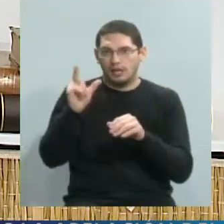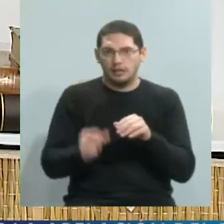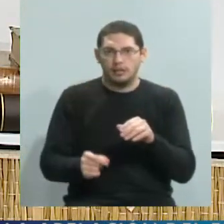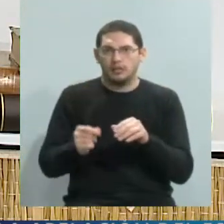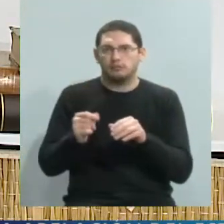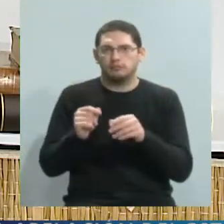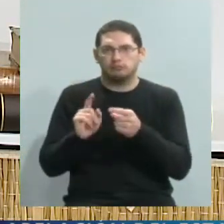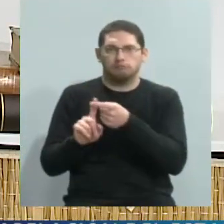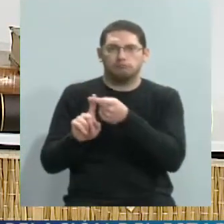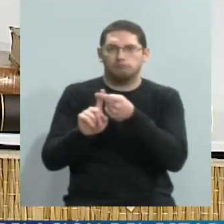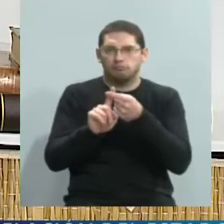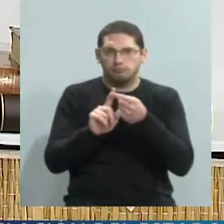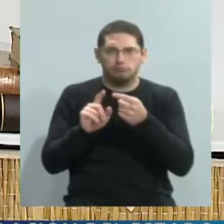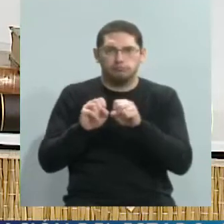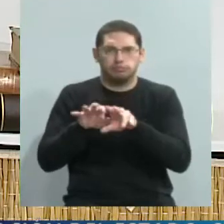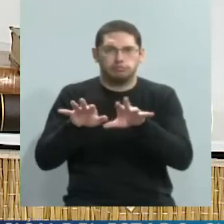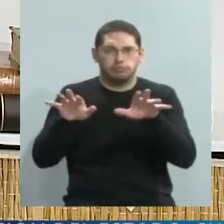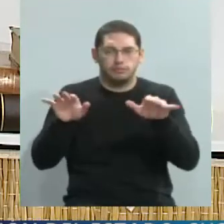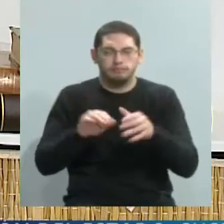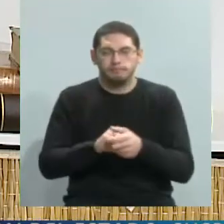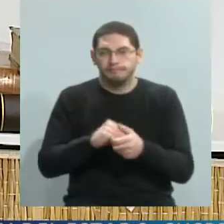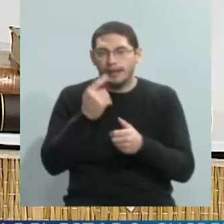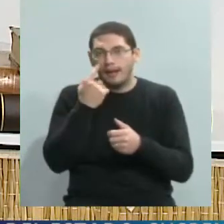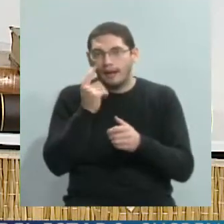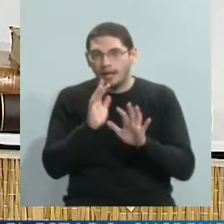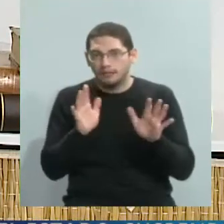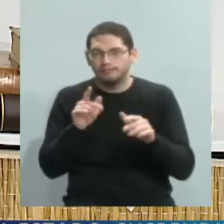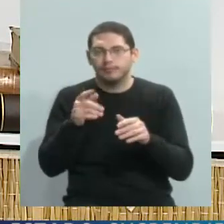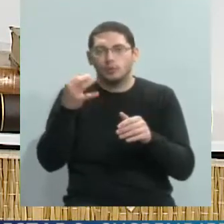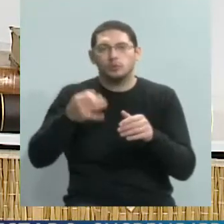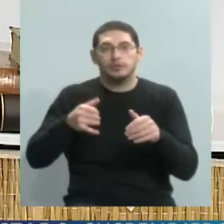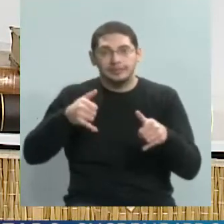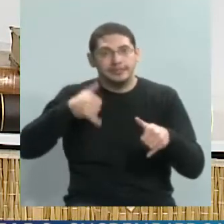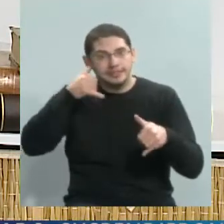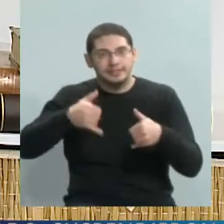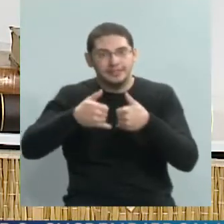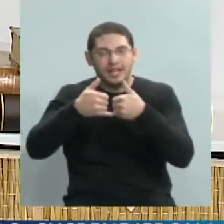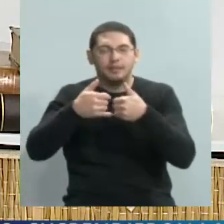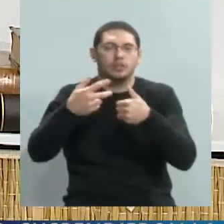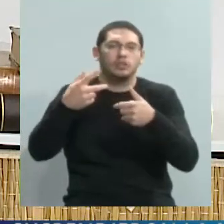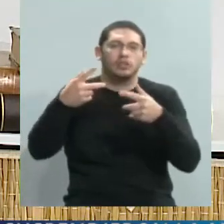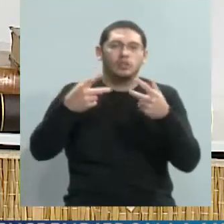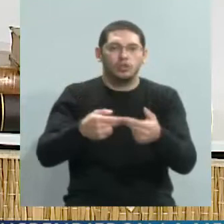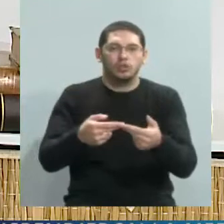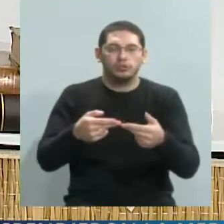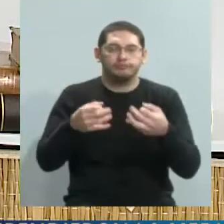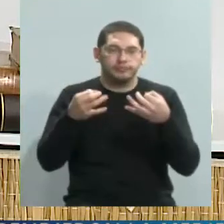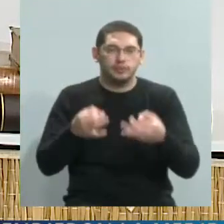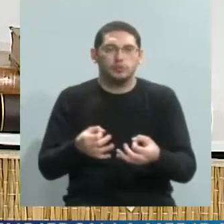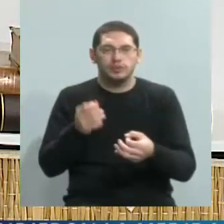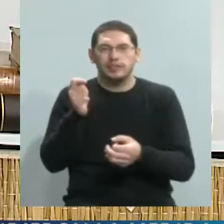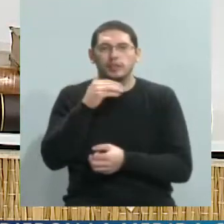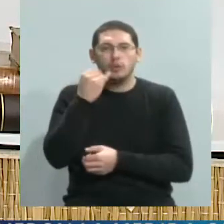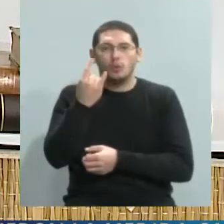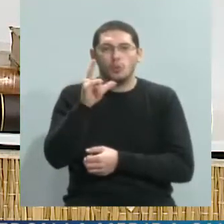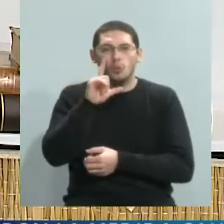en general en el mundo. Vamos a ver si restablecemos la comunicación porque me acabo de dar cuenta que se cortó. Vamos a hablar con Julio